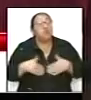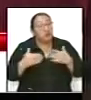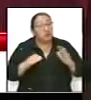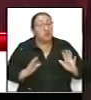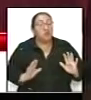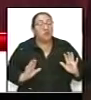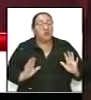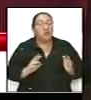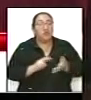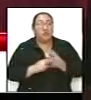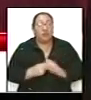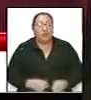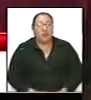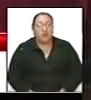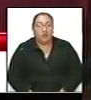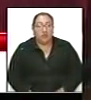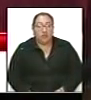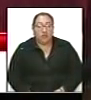sido la